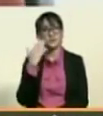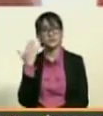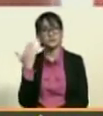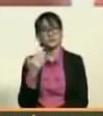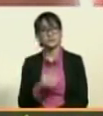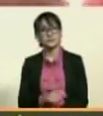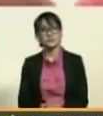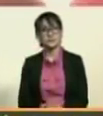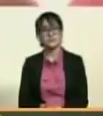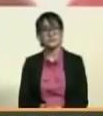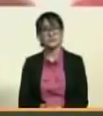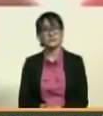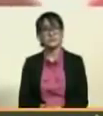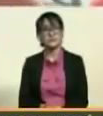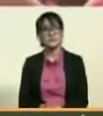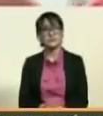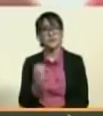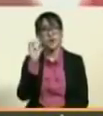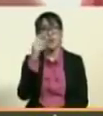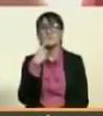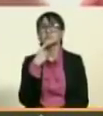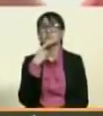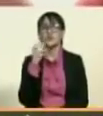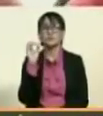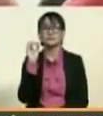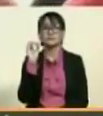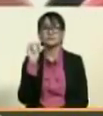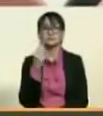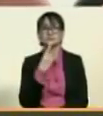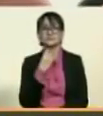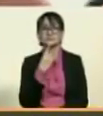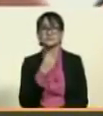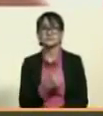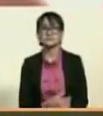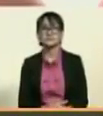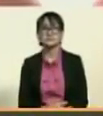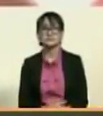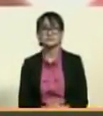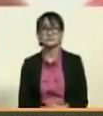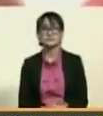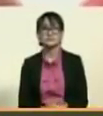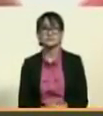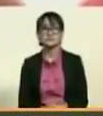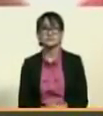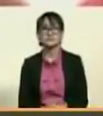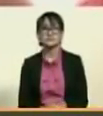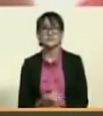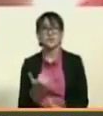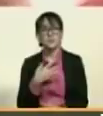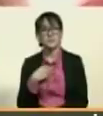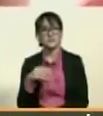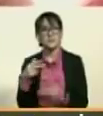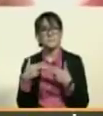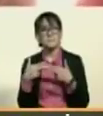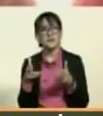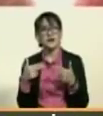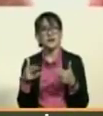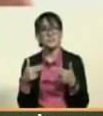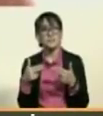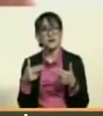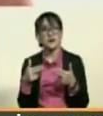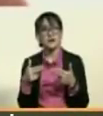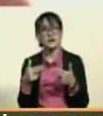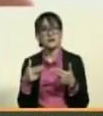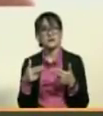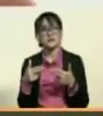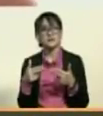Buenas tardes. Buenas tardes, Globovisión. El día de hoy el presidente de Panamá, Juan Carlos Varela, lo exhortaba a usted para